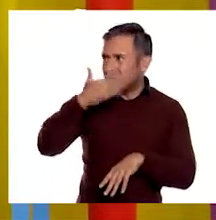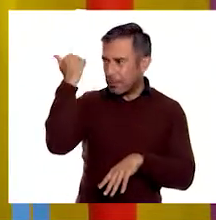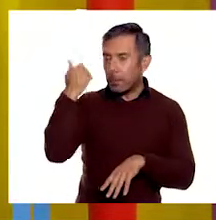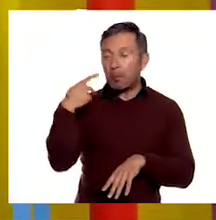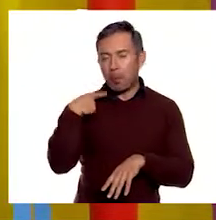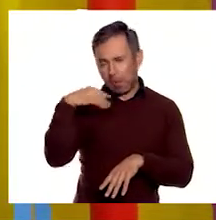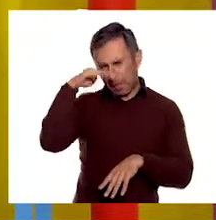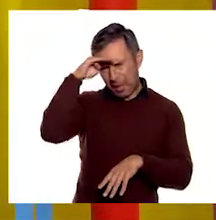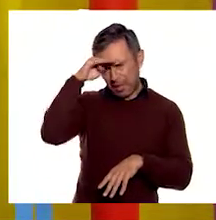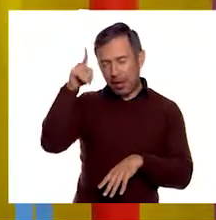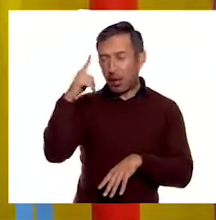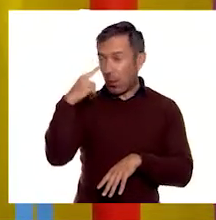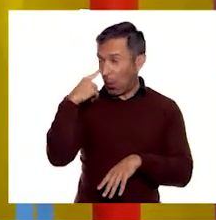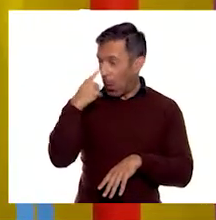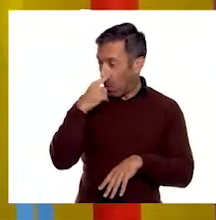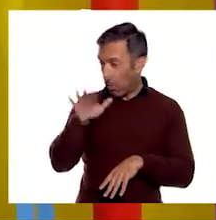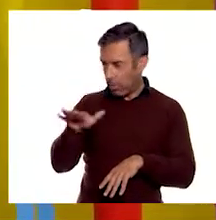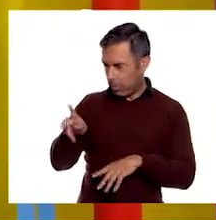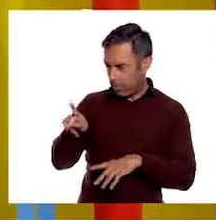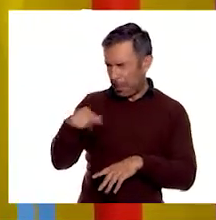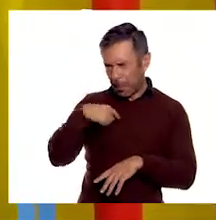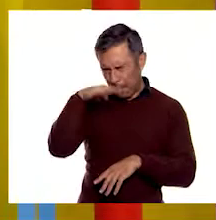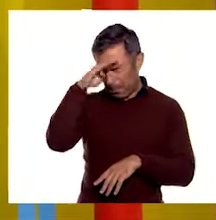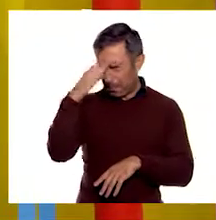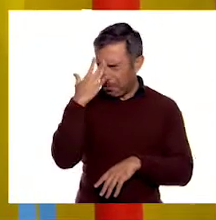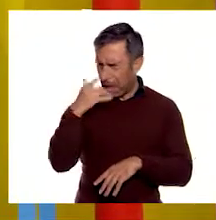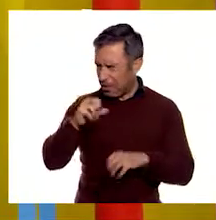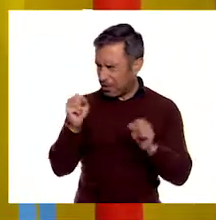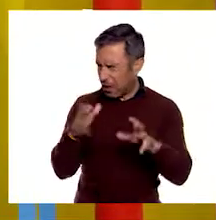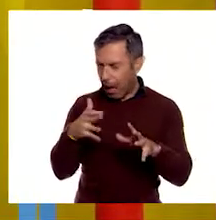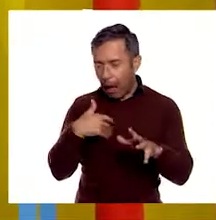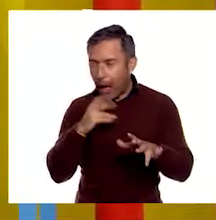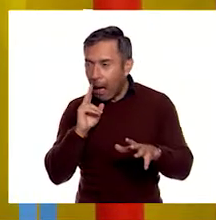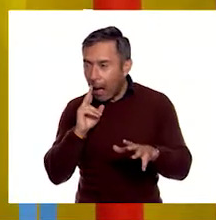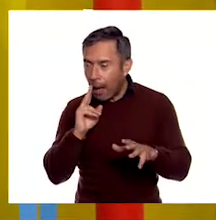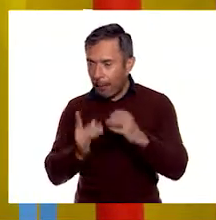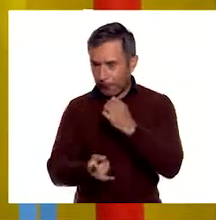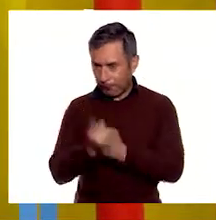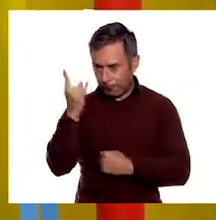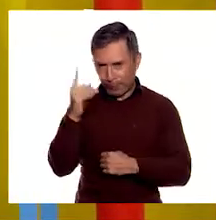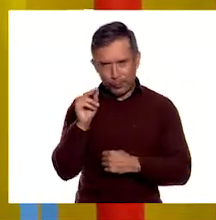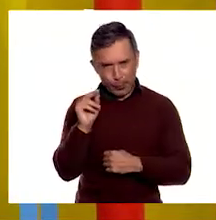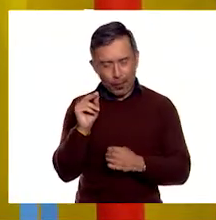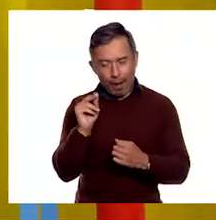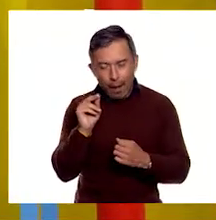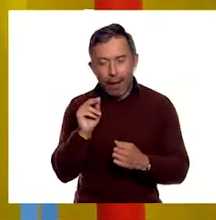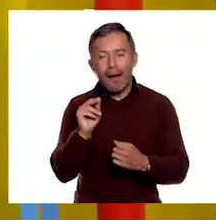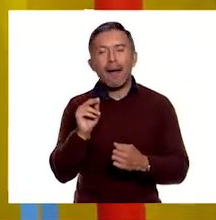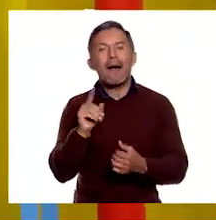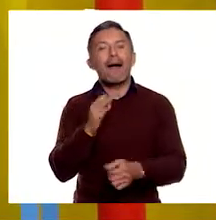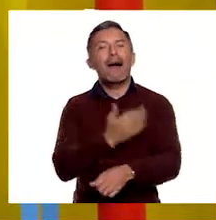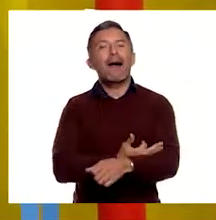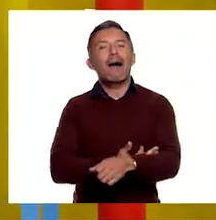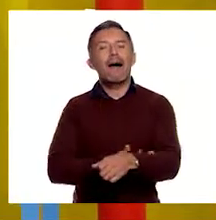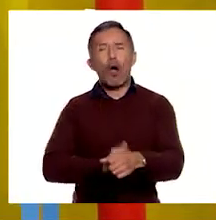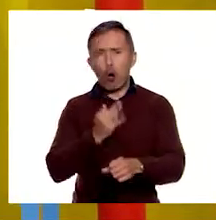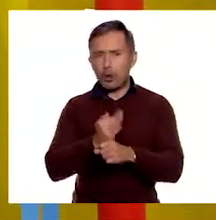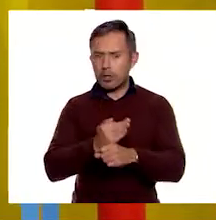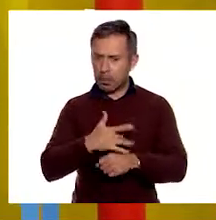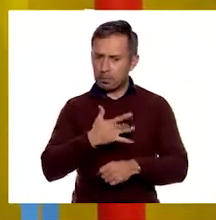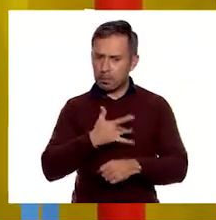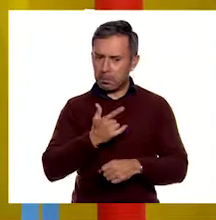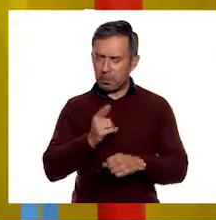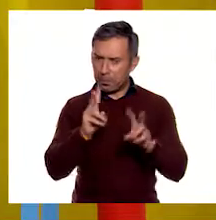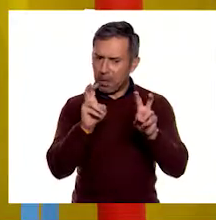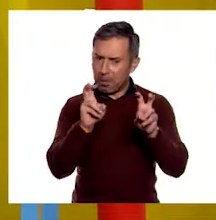íbamos a ver trucos de magia, pero no. Y ahorita me siento pues bastante concentrado y